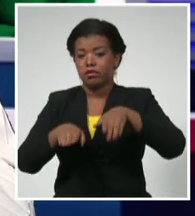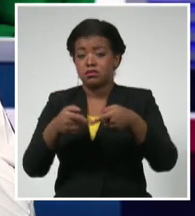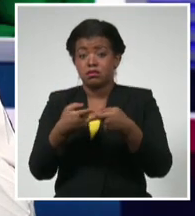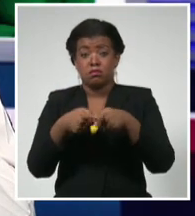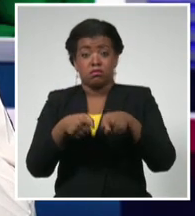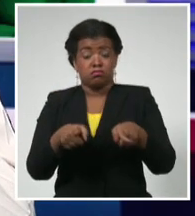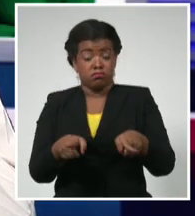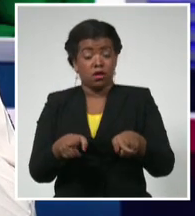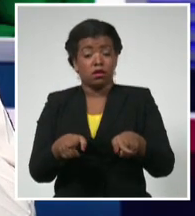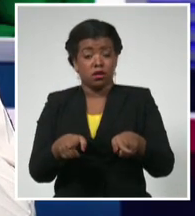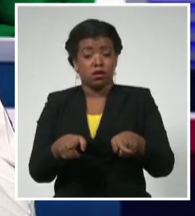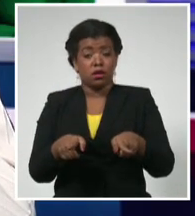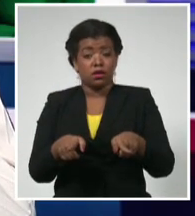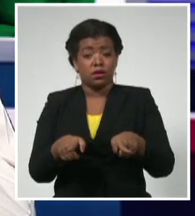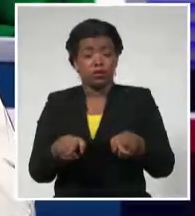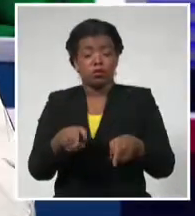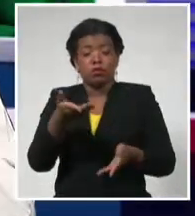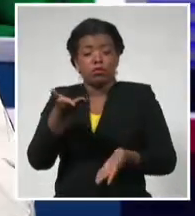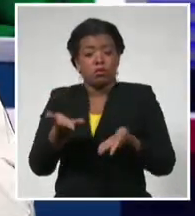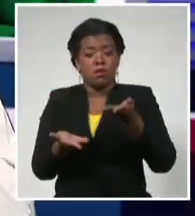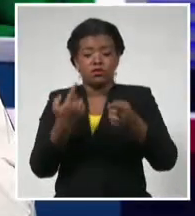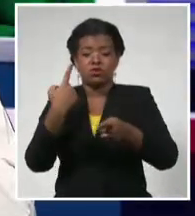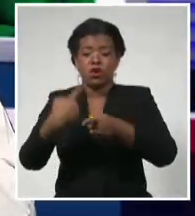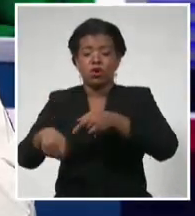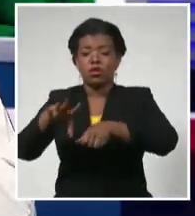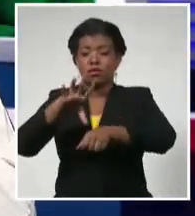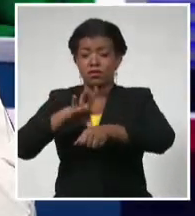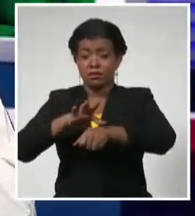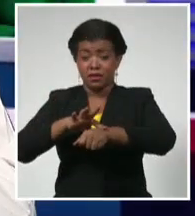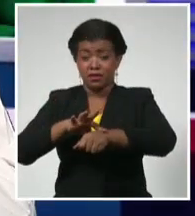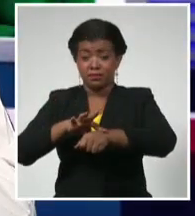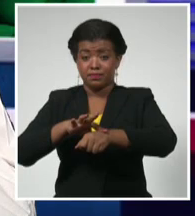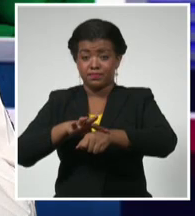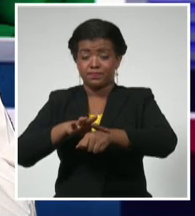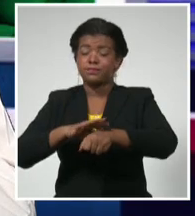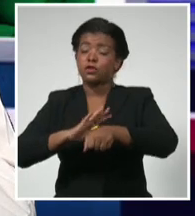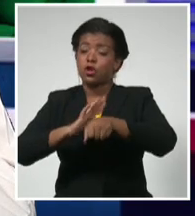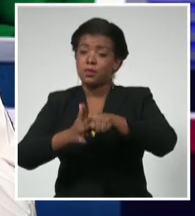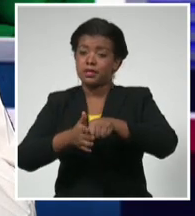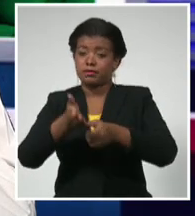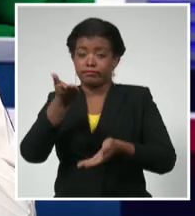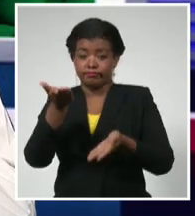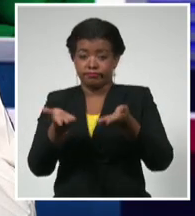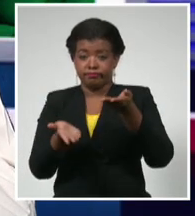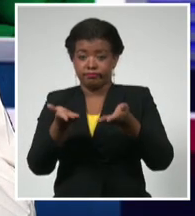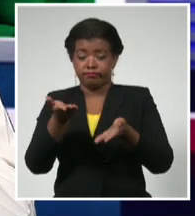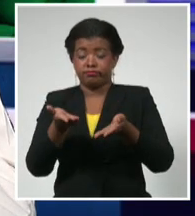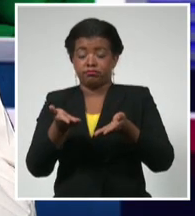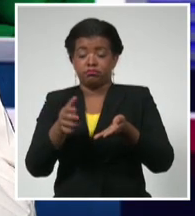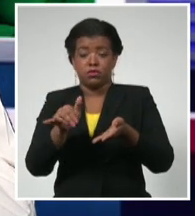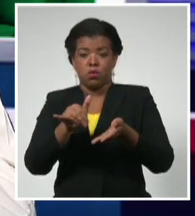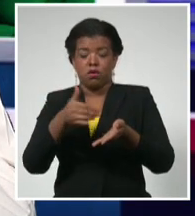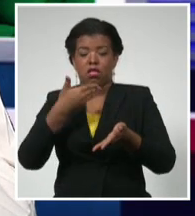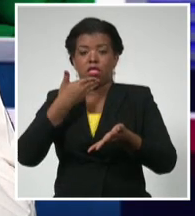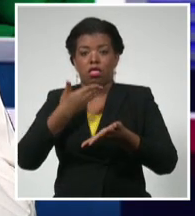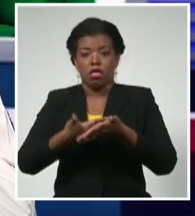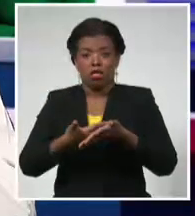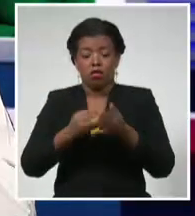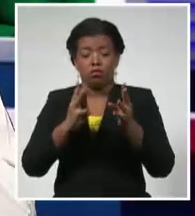formas, en comparación con otras enfermedades transmisibles, es impresionante el número de